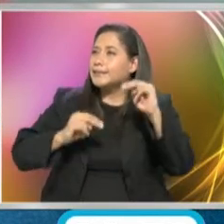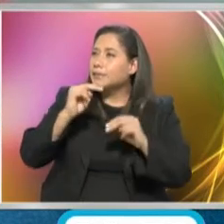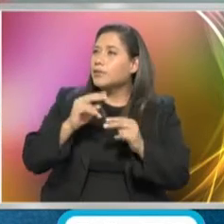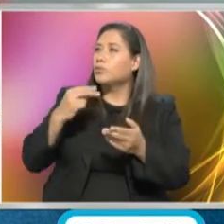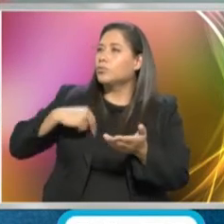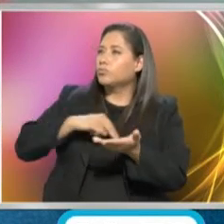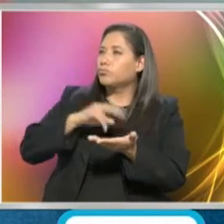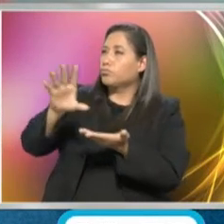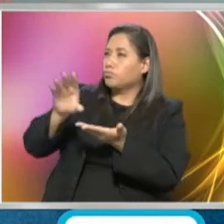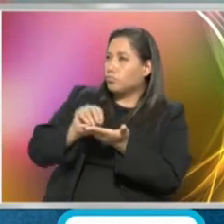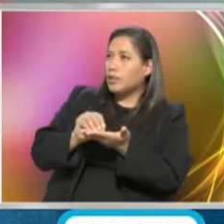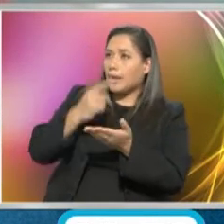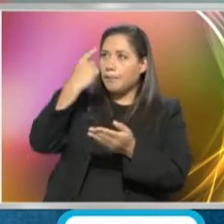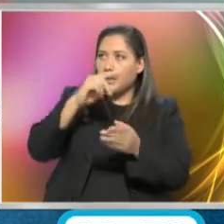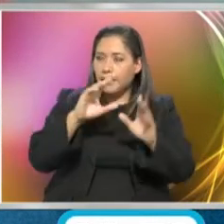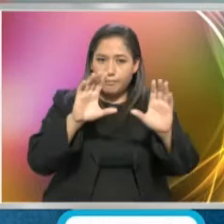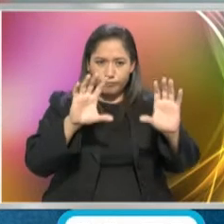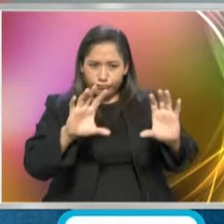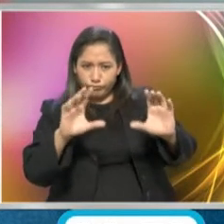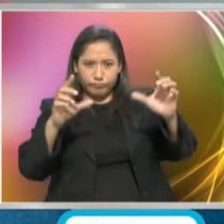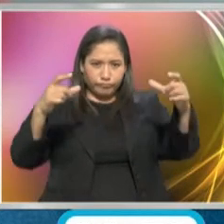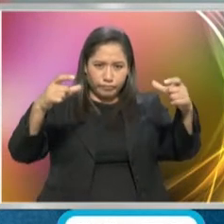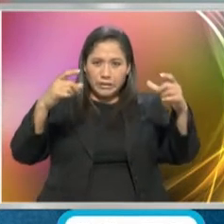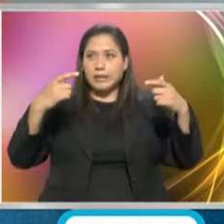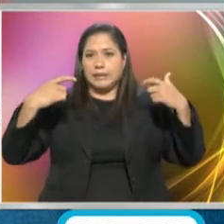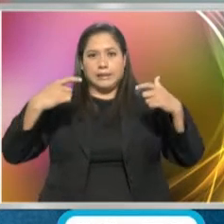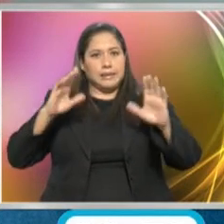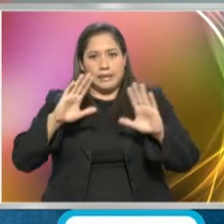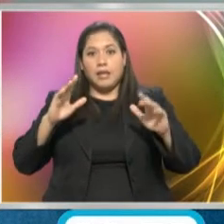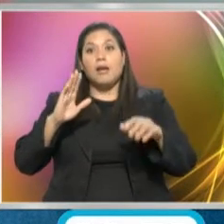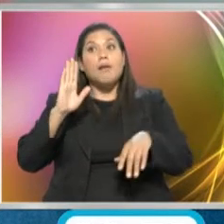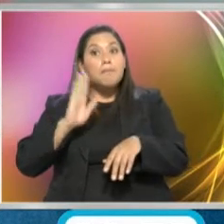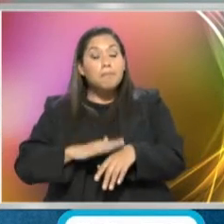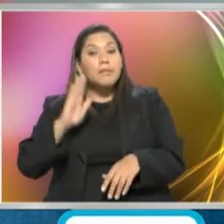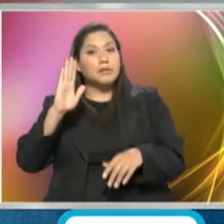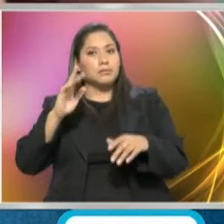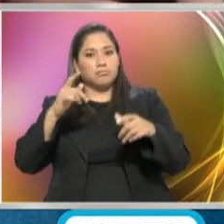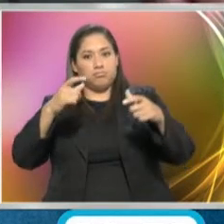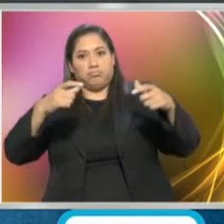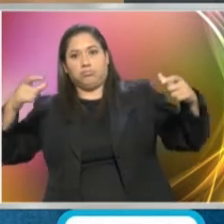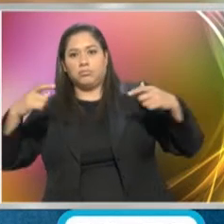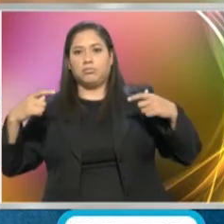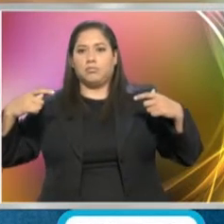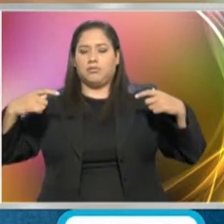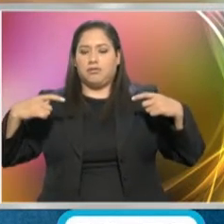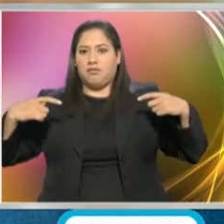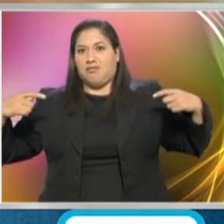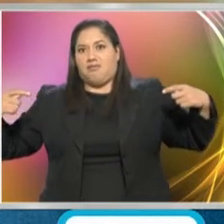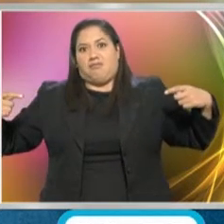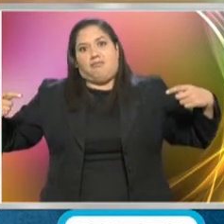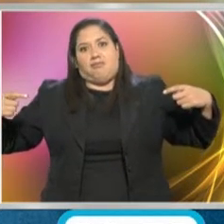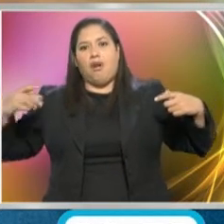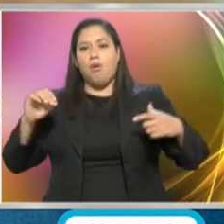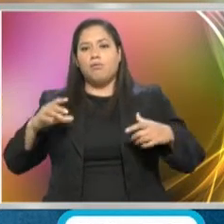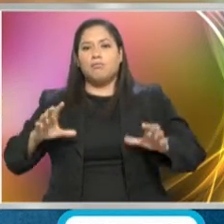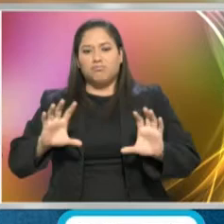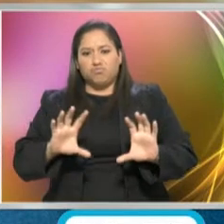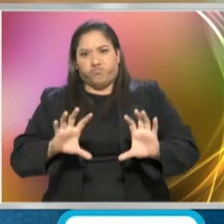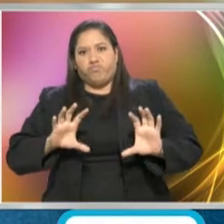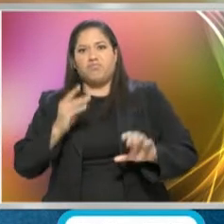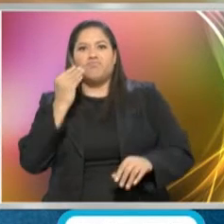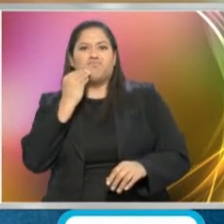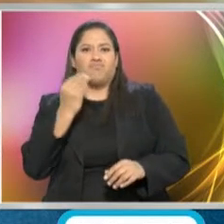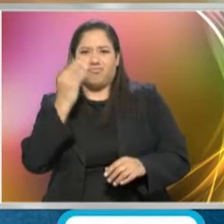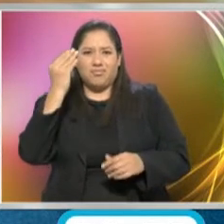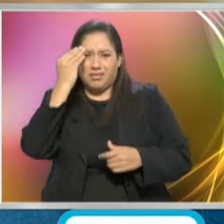utilizamos nosotros para no pasarnos de esos límites y que el paciente no se vea desproporcionado, no se vea